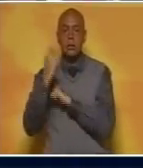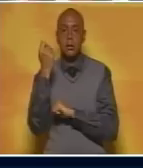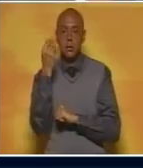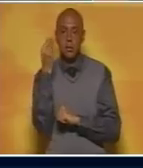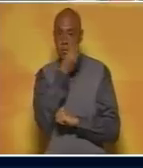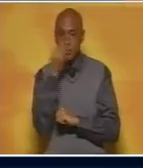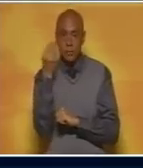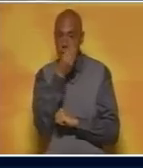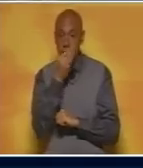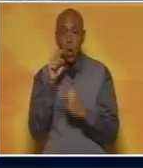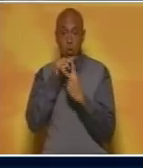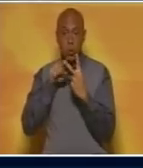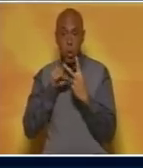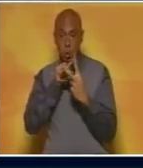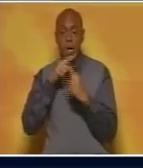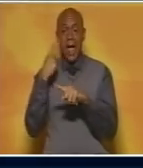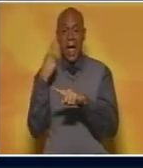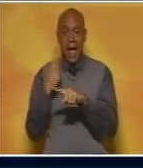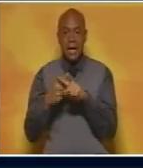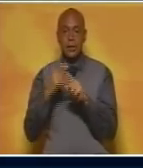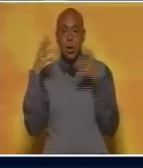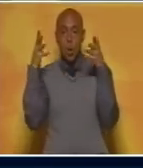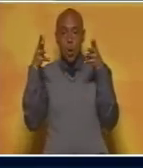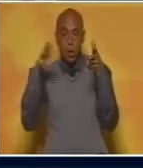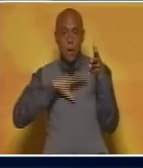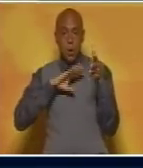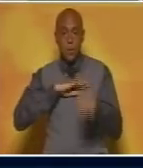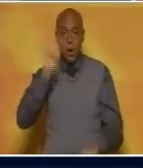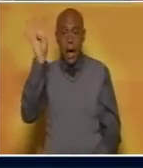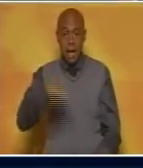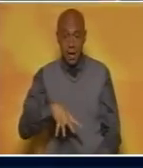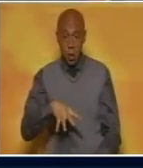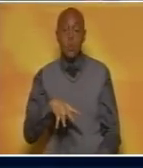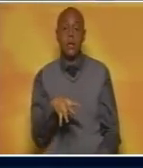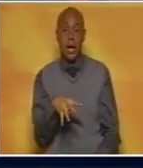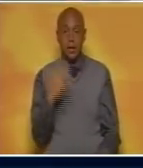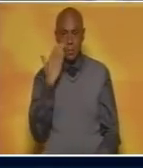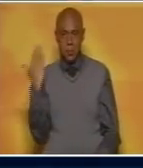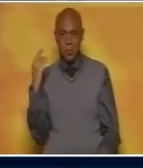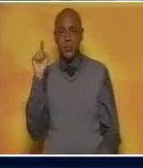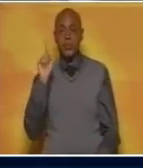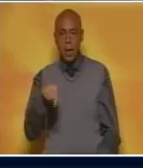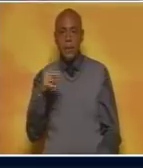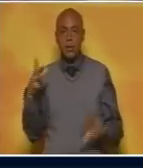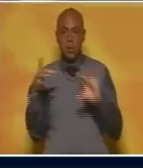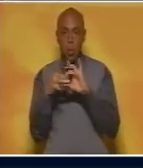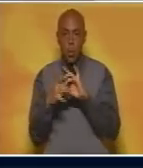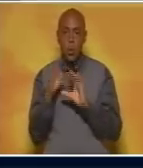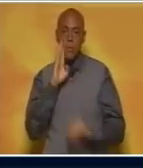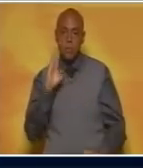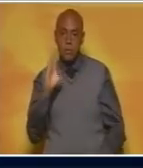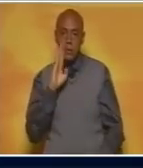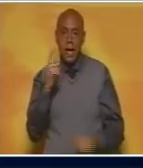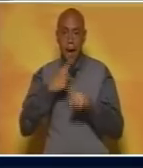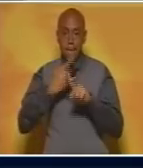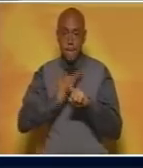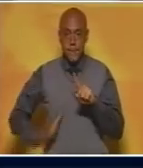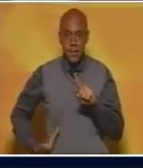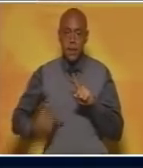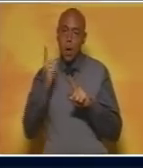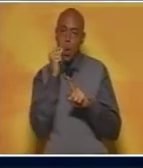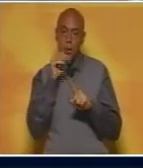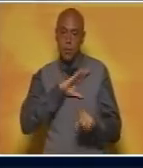malversación a 2 de los exconsejeros del gobierno de Cataluña que unieron a Bélgica junto al expresidente regional